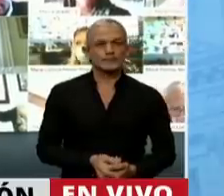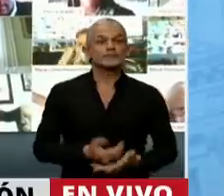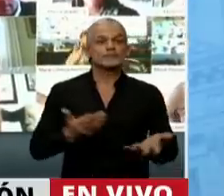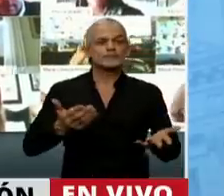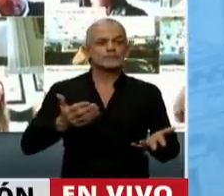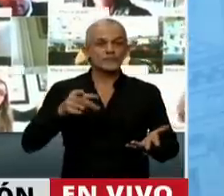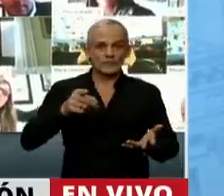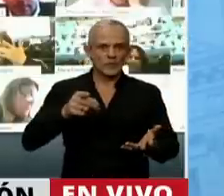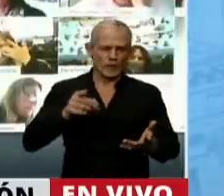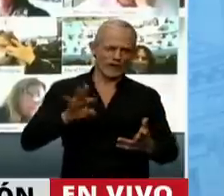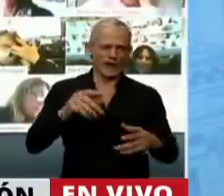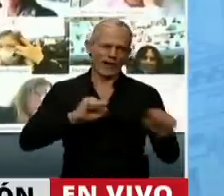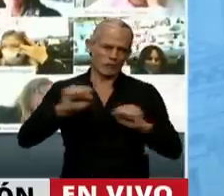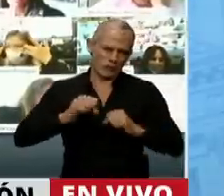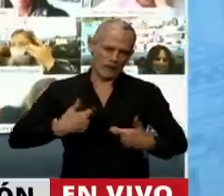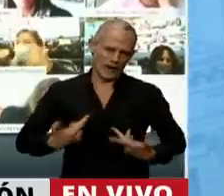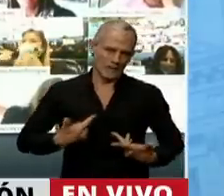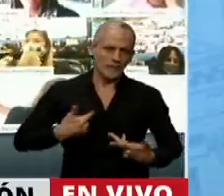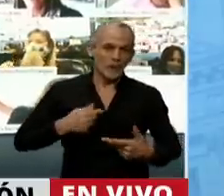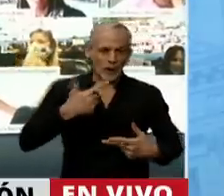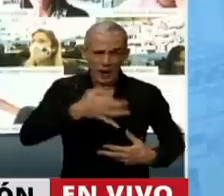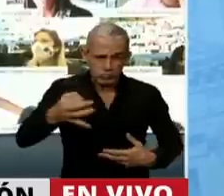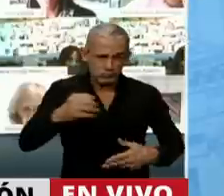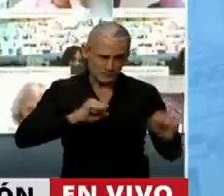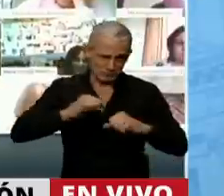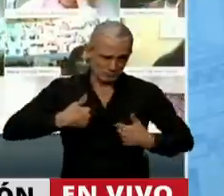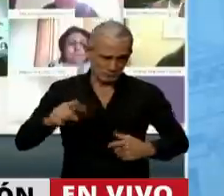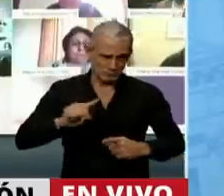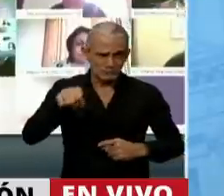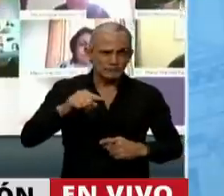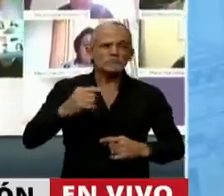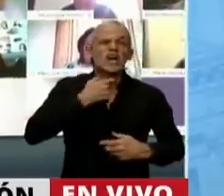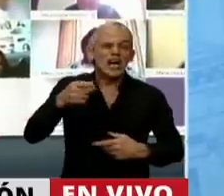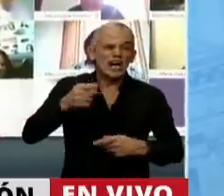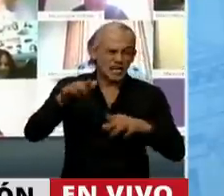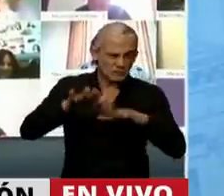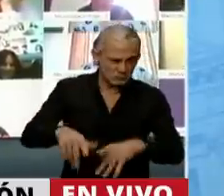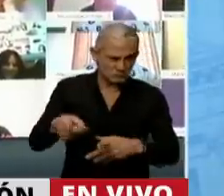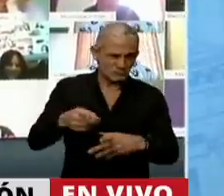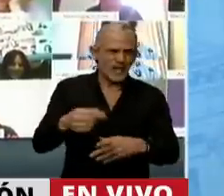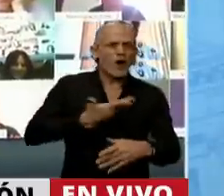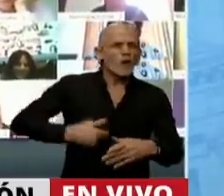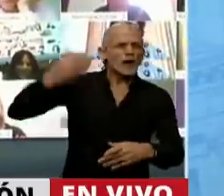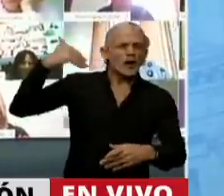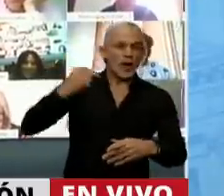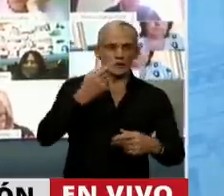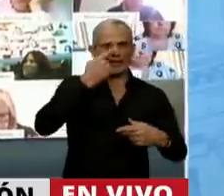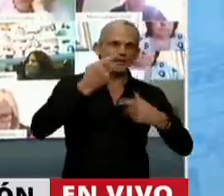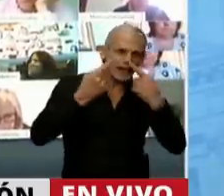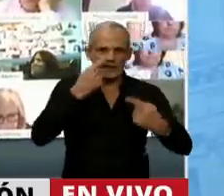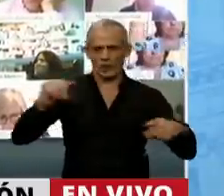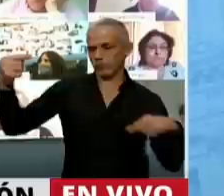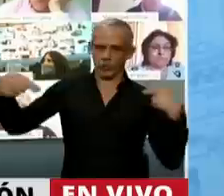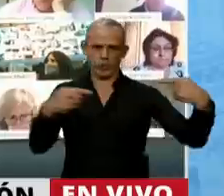Me anticipaste la chicana, pero no es chicana, pero la verdad es que el gobierno anterior estuvo plagado de conflictos de intereses,